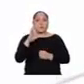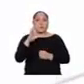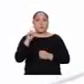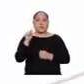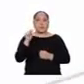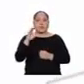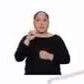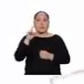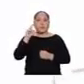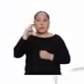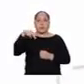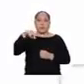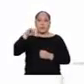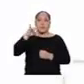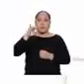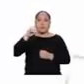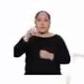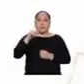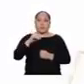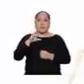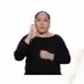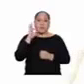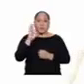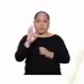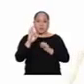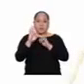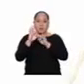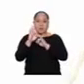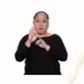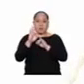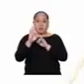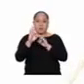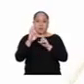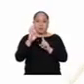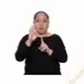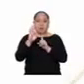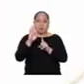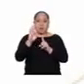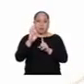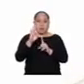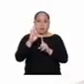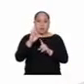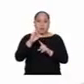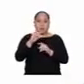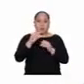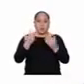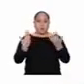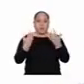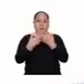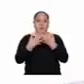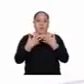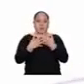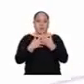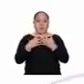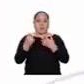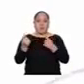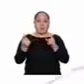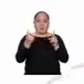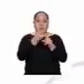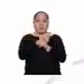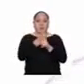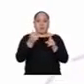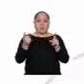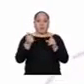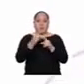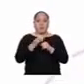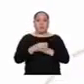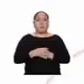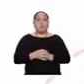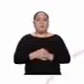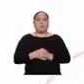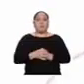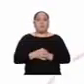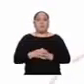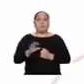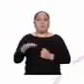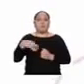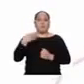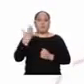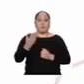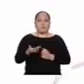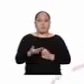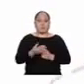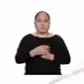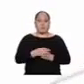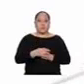fila, o F mayúscula sub 1, coincide con la frecuencia absoluta 1. Luego,